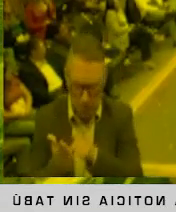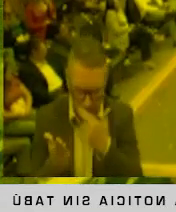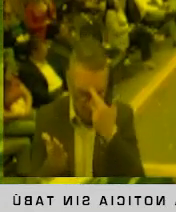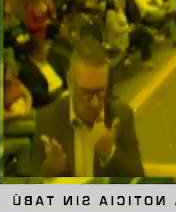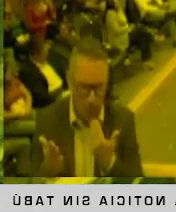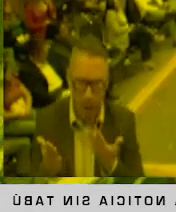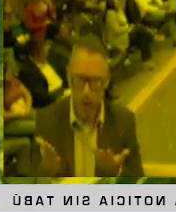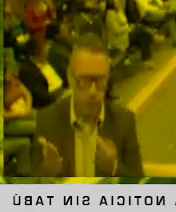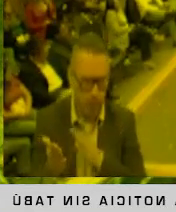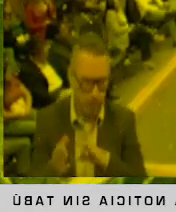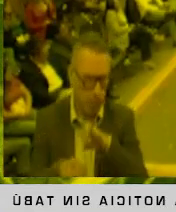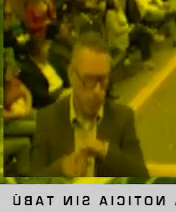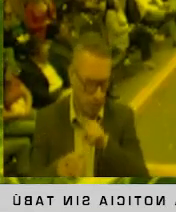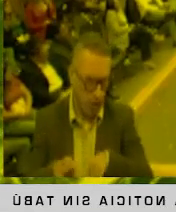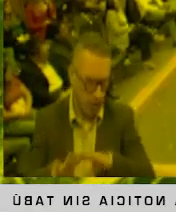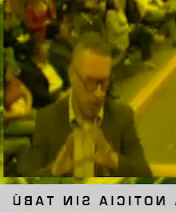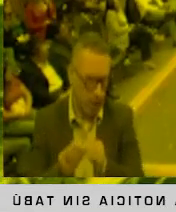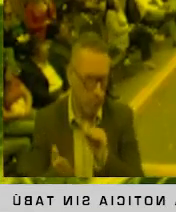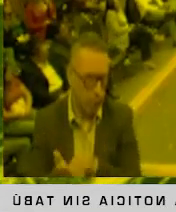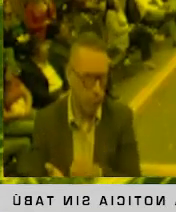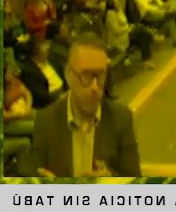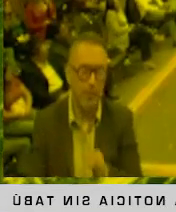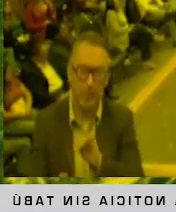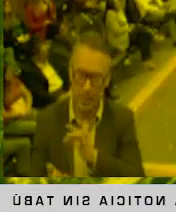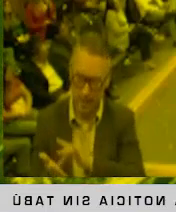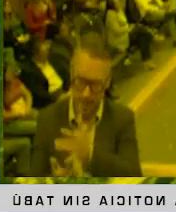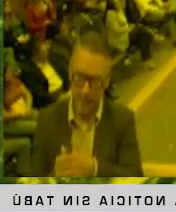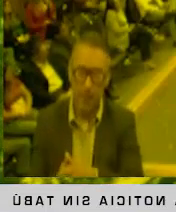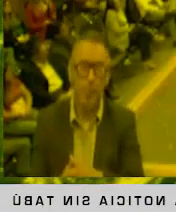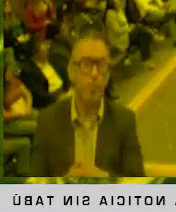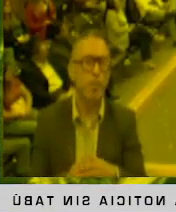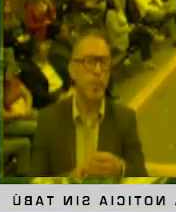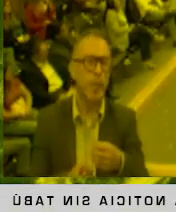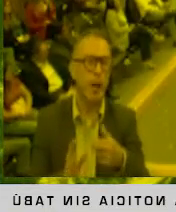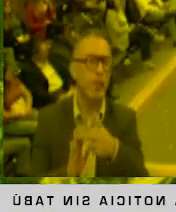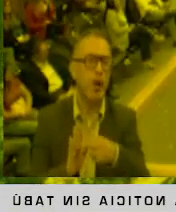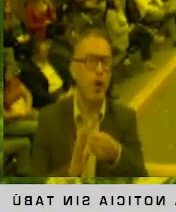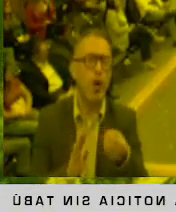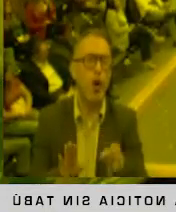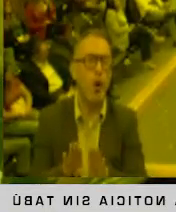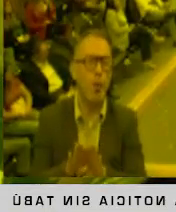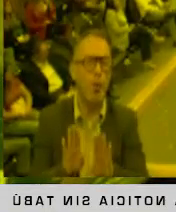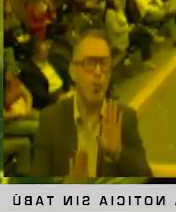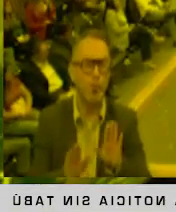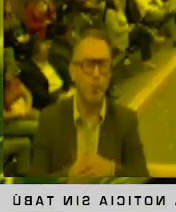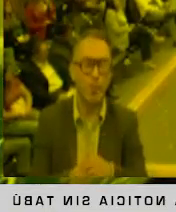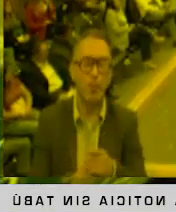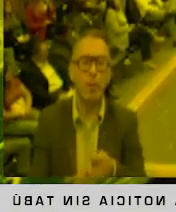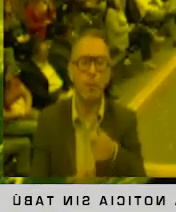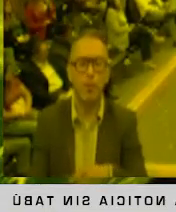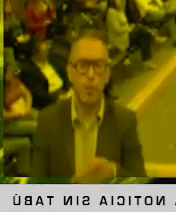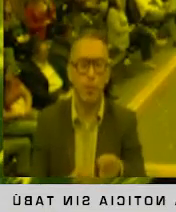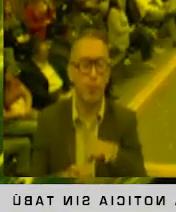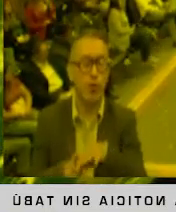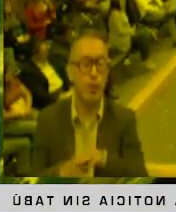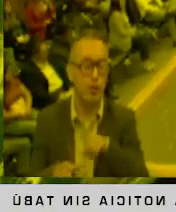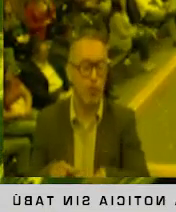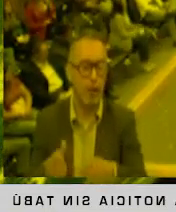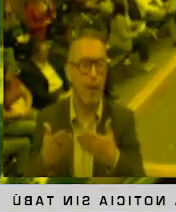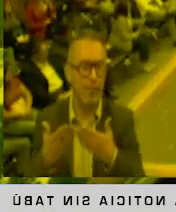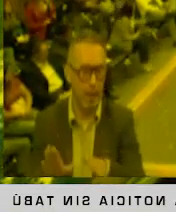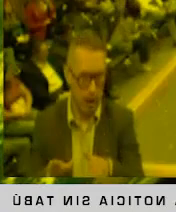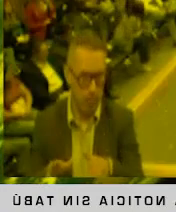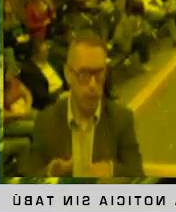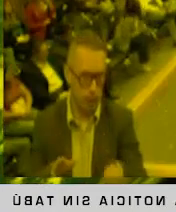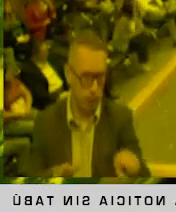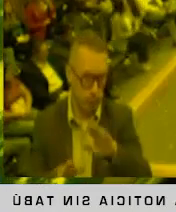esa es la necesidad de contar con un instituto electoral en un país creo que es necesario para la vida e de gobierno la vida pública